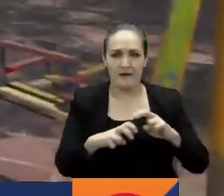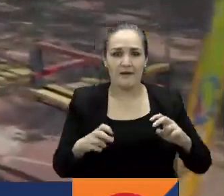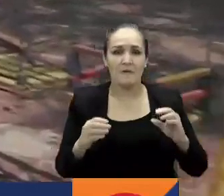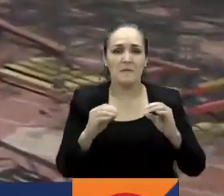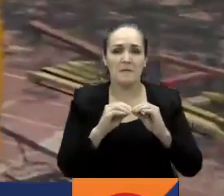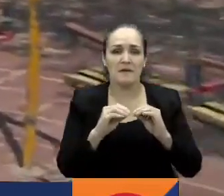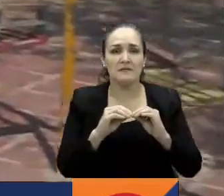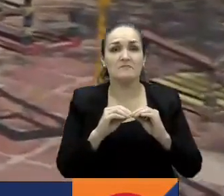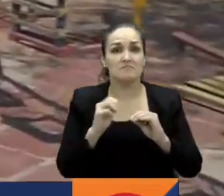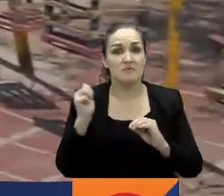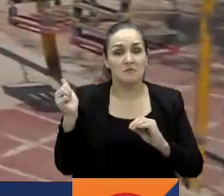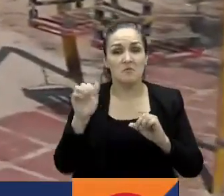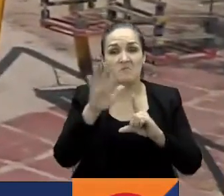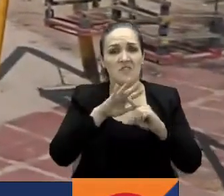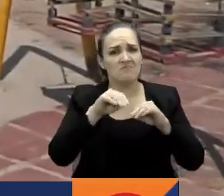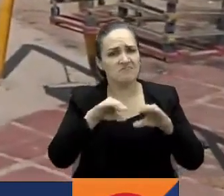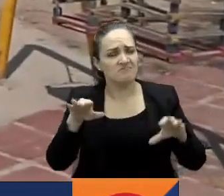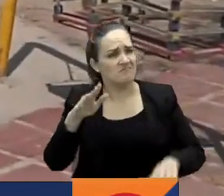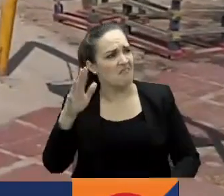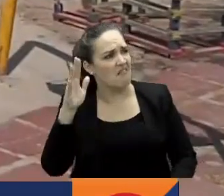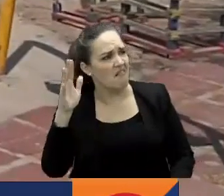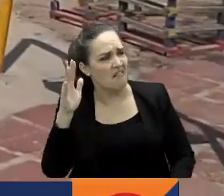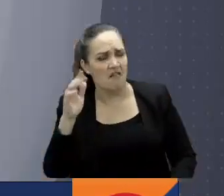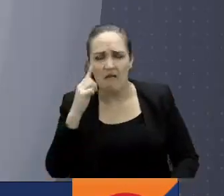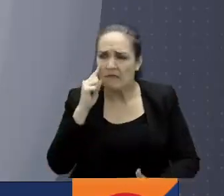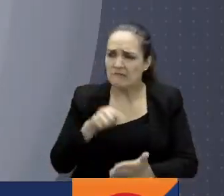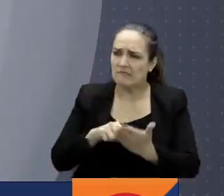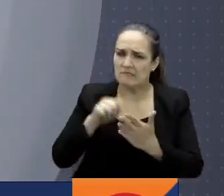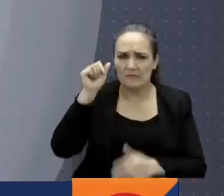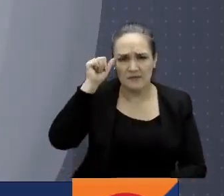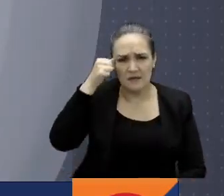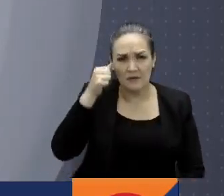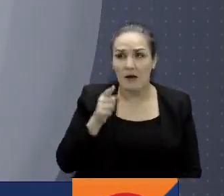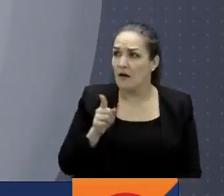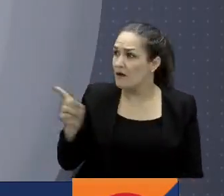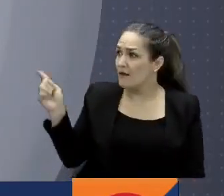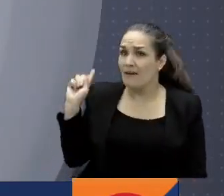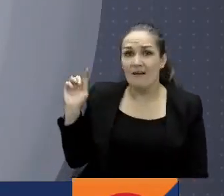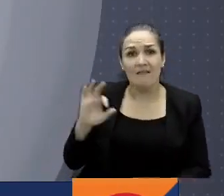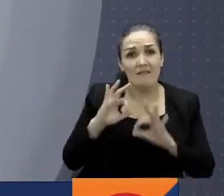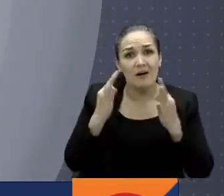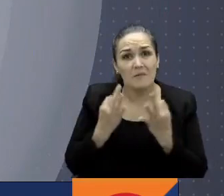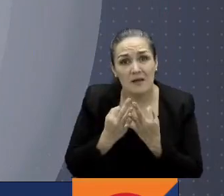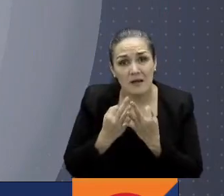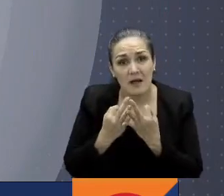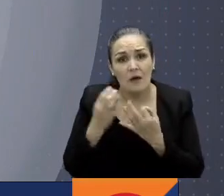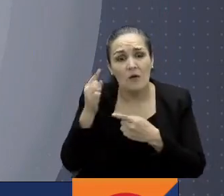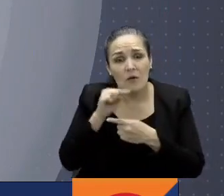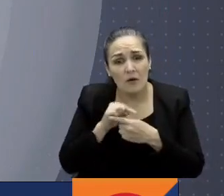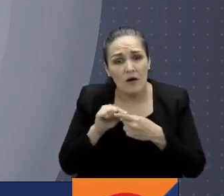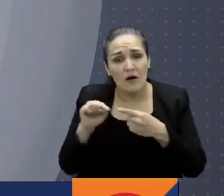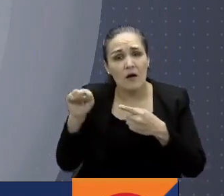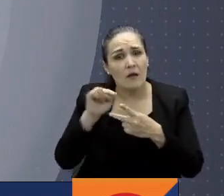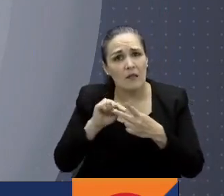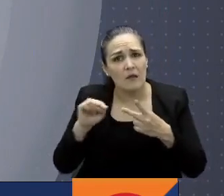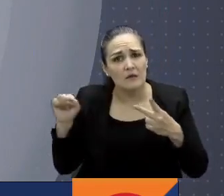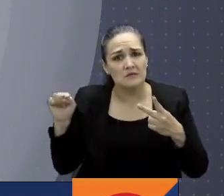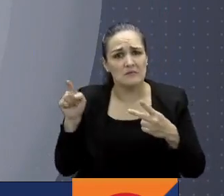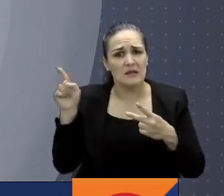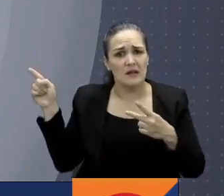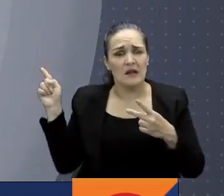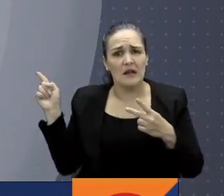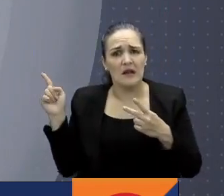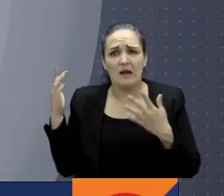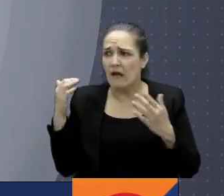sus reclamos que ahora rotan como enlaces entre sus deudos. Esta familia lleva más de 2 semanas aglomerada, sin ninguna clase